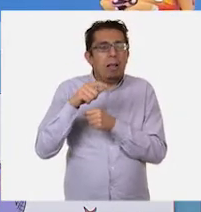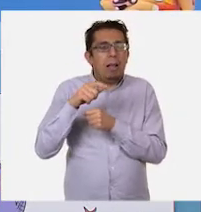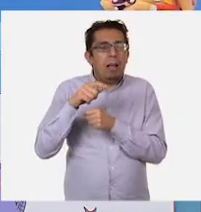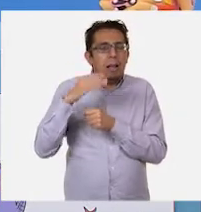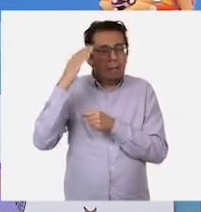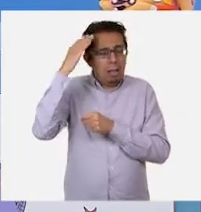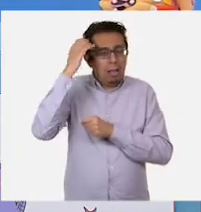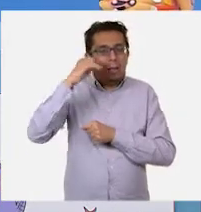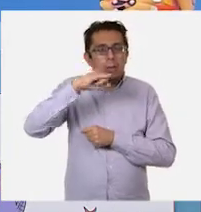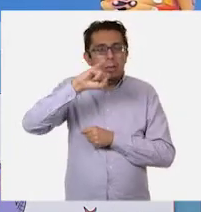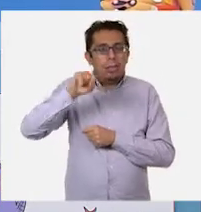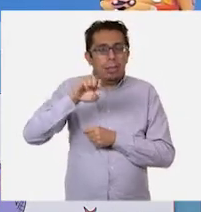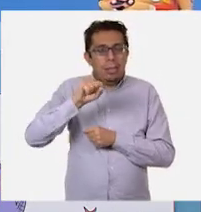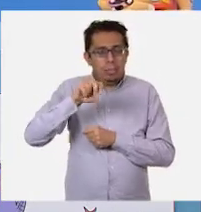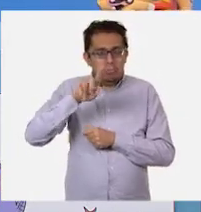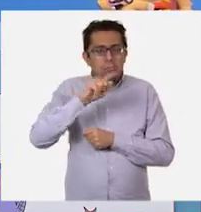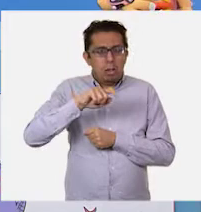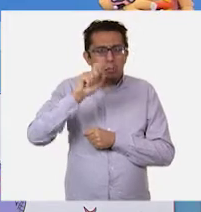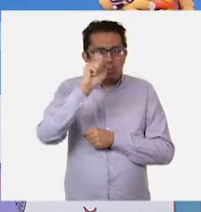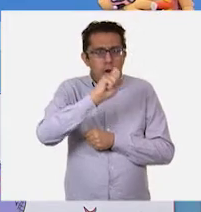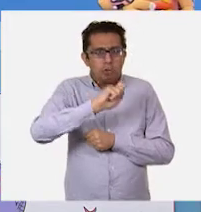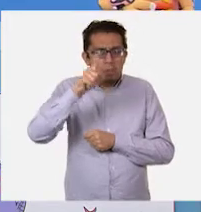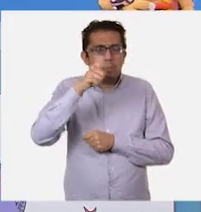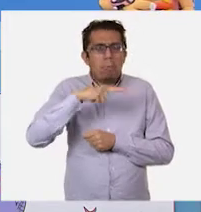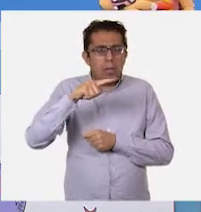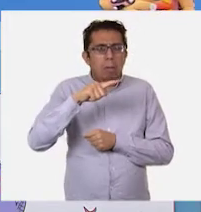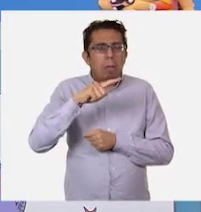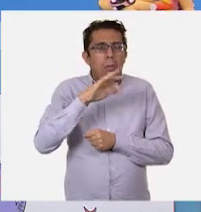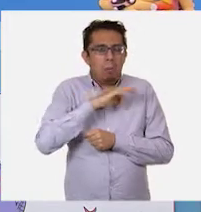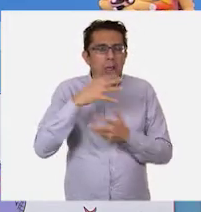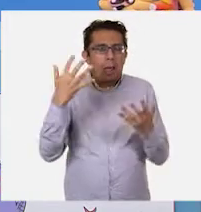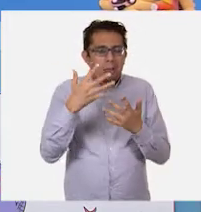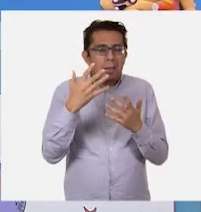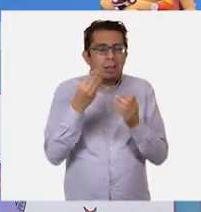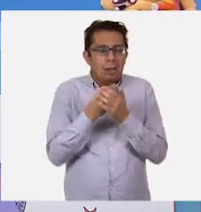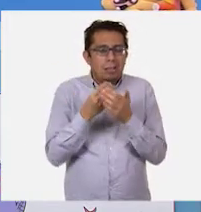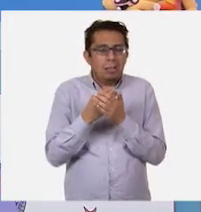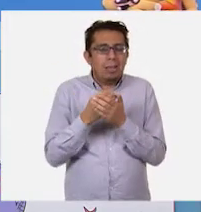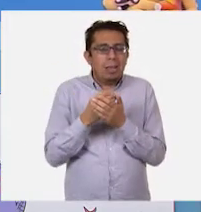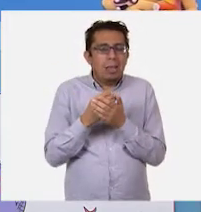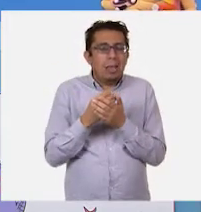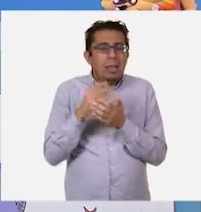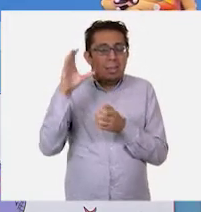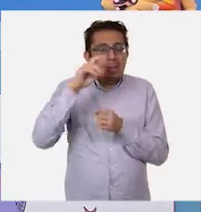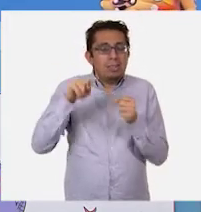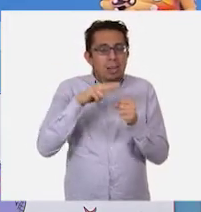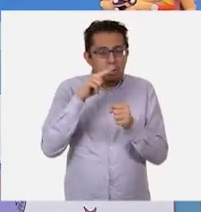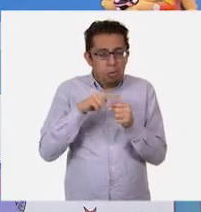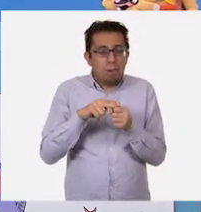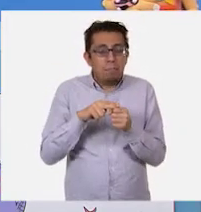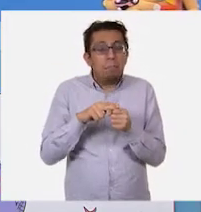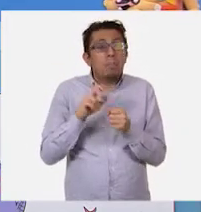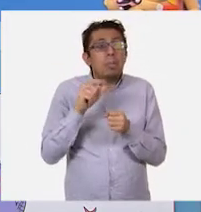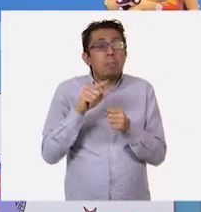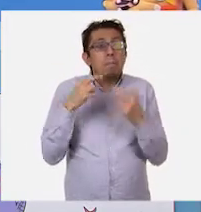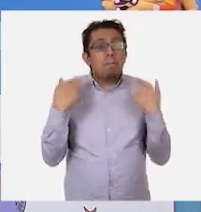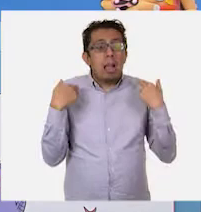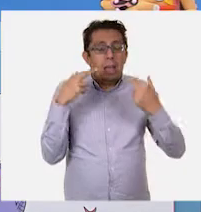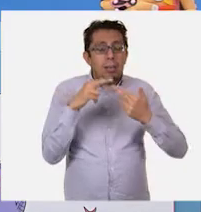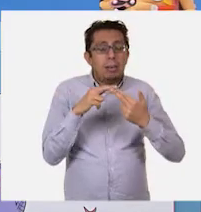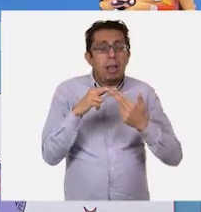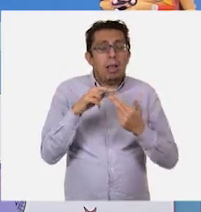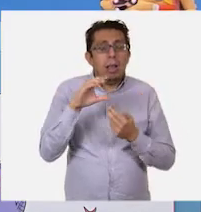de Ciencias Naturales de cuarto grado se hicieran realidad. Al equipo de Ciencias Naturales, a las maestras Carolina